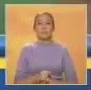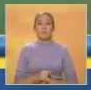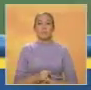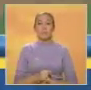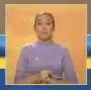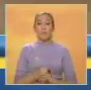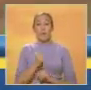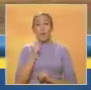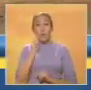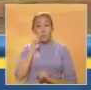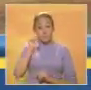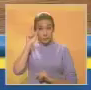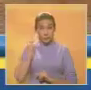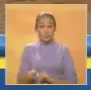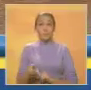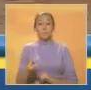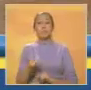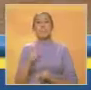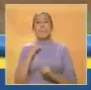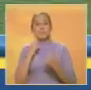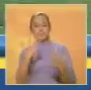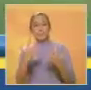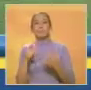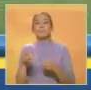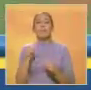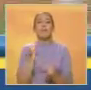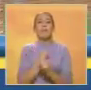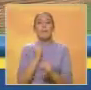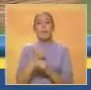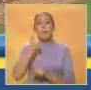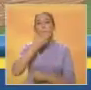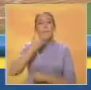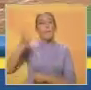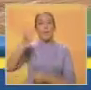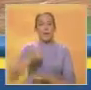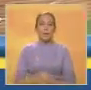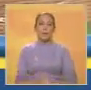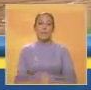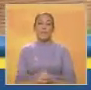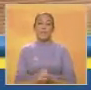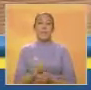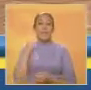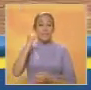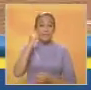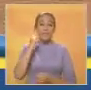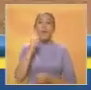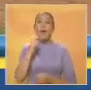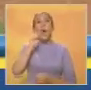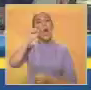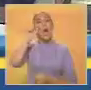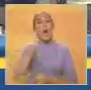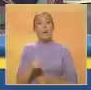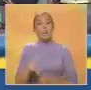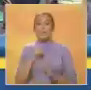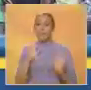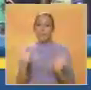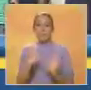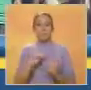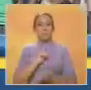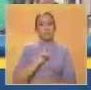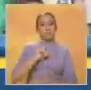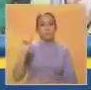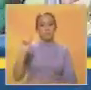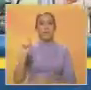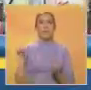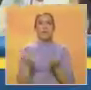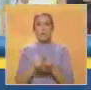al irse de 4-2 con dos carreras impulsadas una anotada y una base robada la victoria fue para Michel se despidió del equipo Al igual